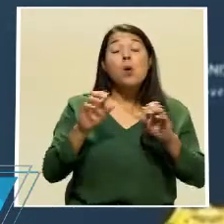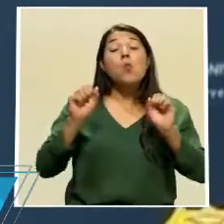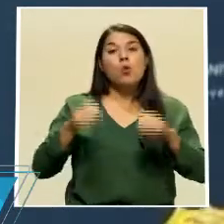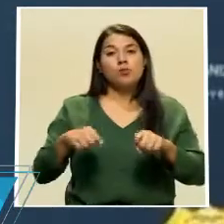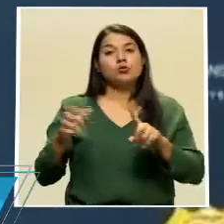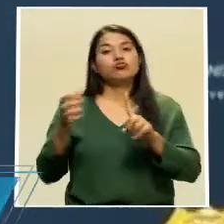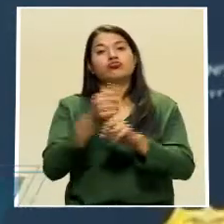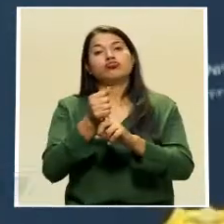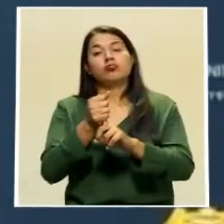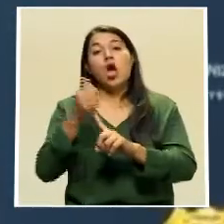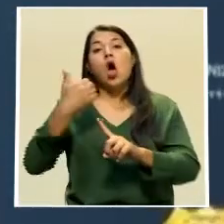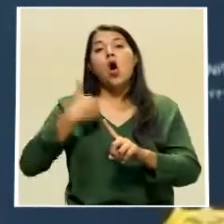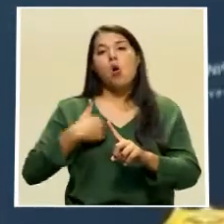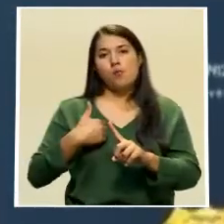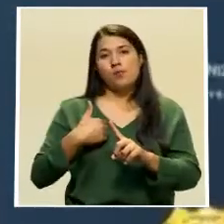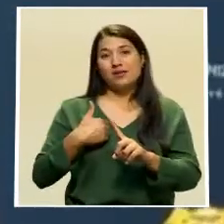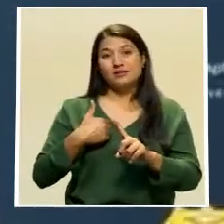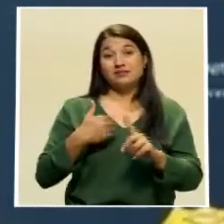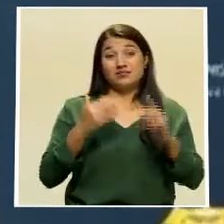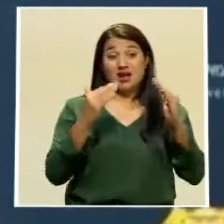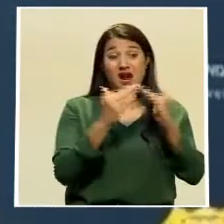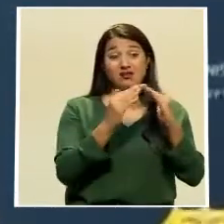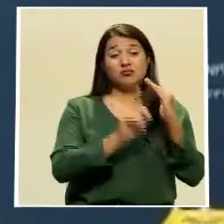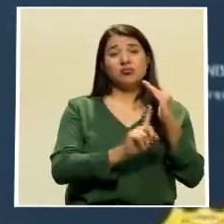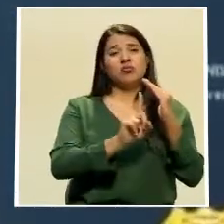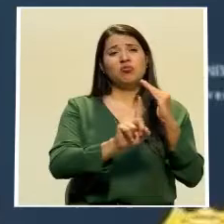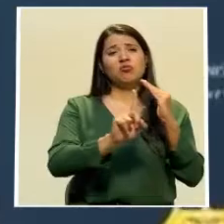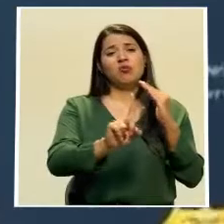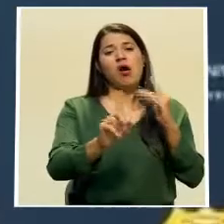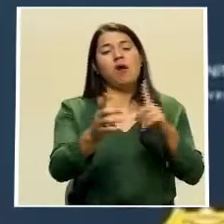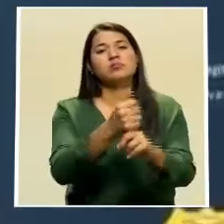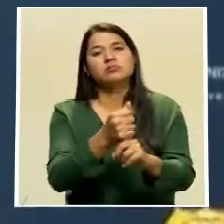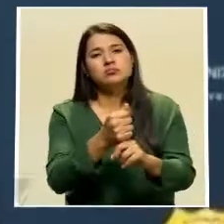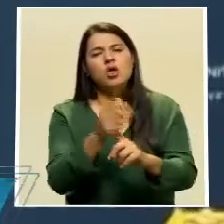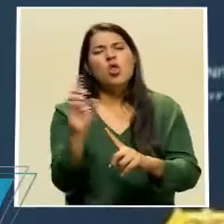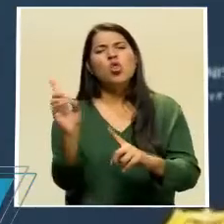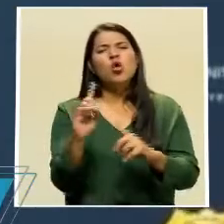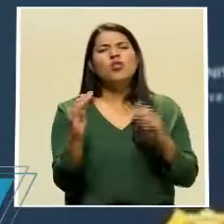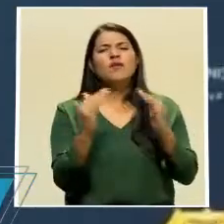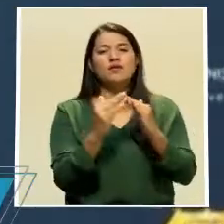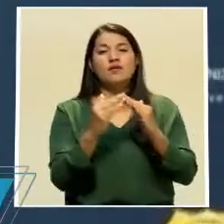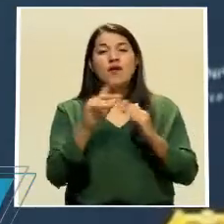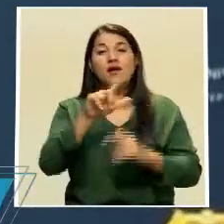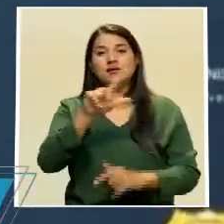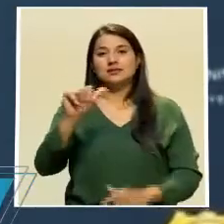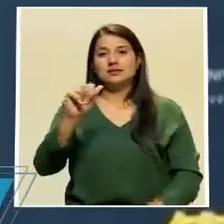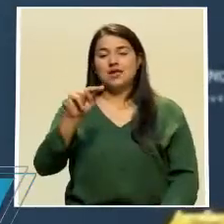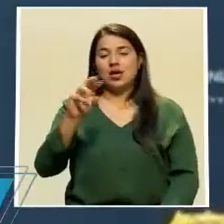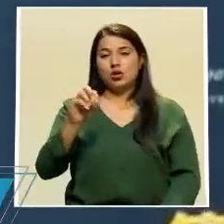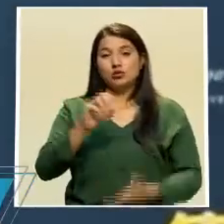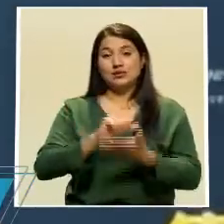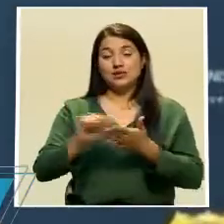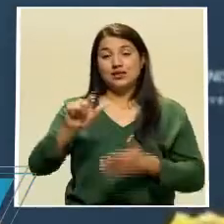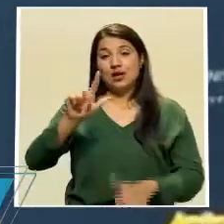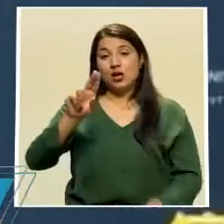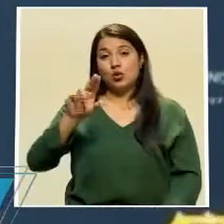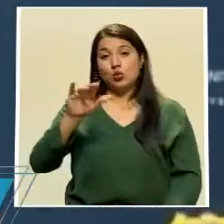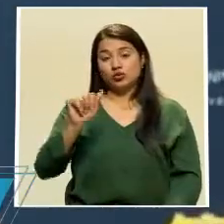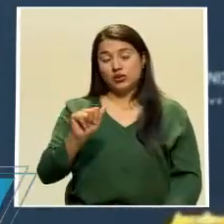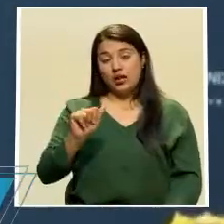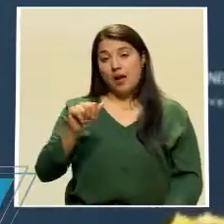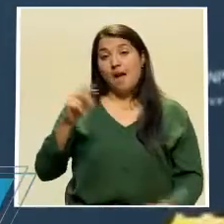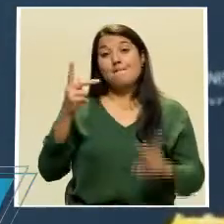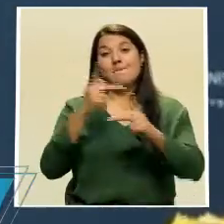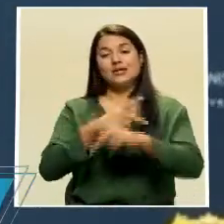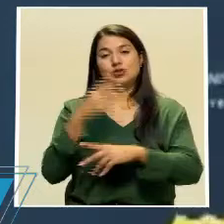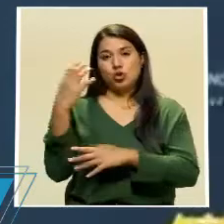sujeto cuando salía de su casa habitación ubicado en Llanos de Santa Lucía, Paraíso, Cartago, y el